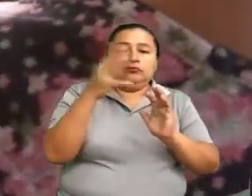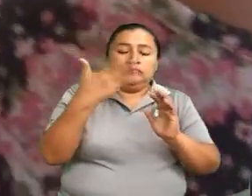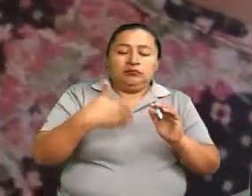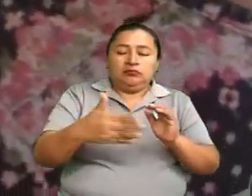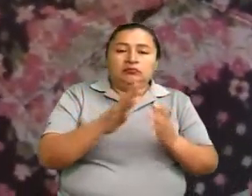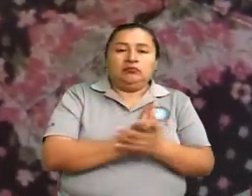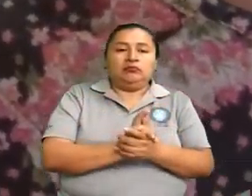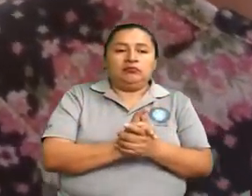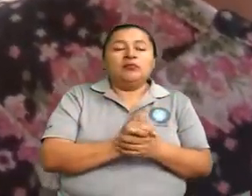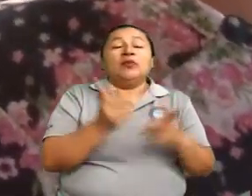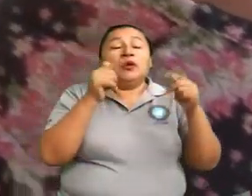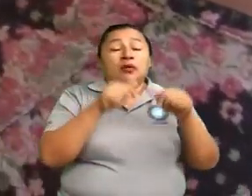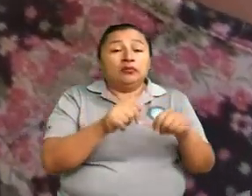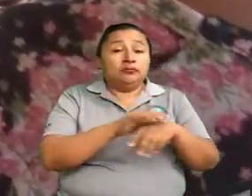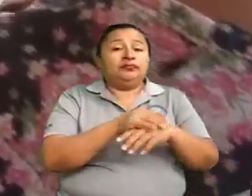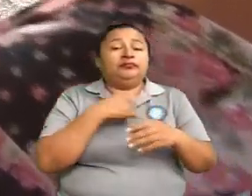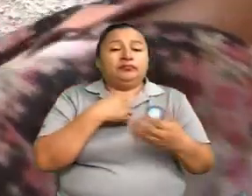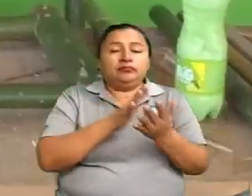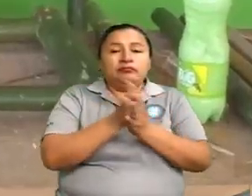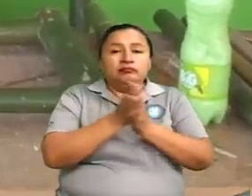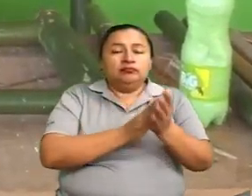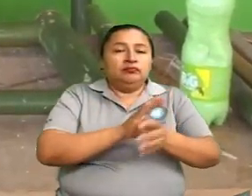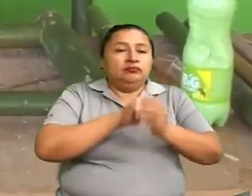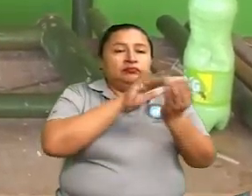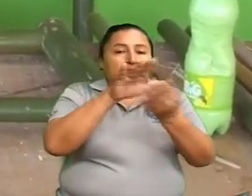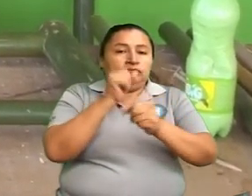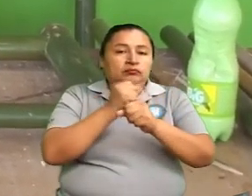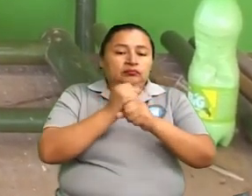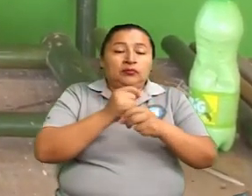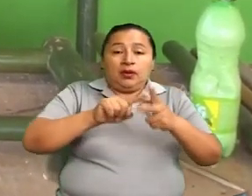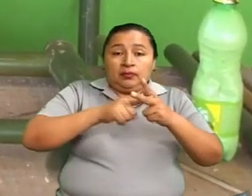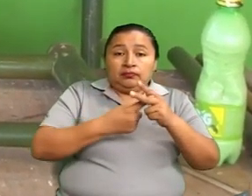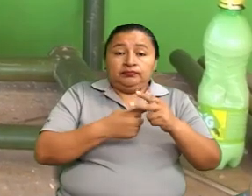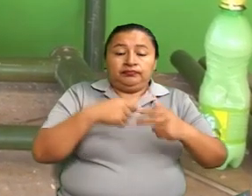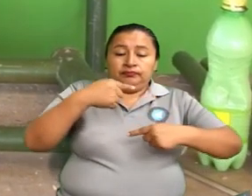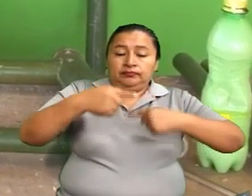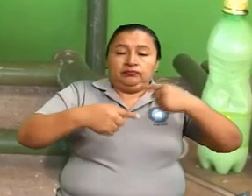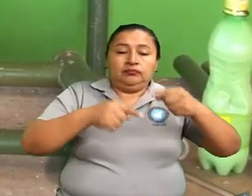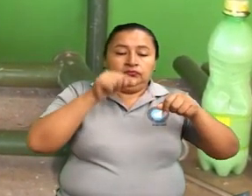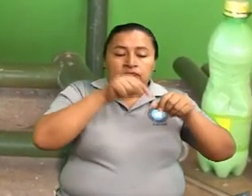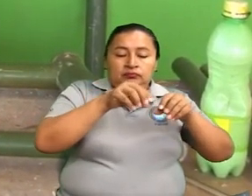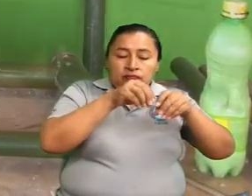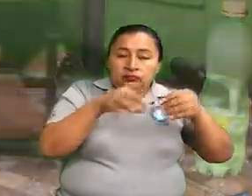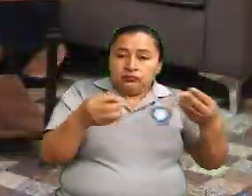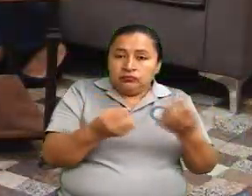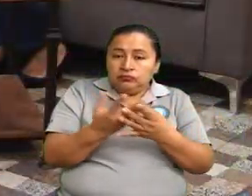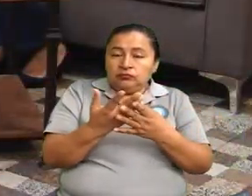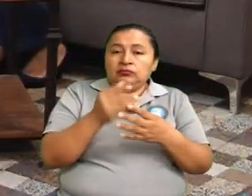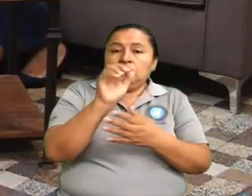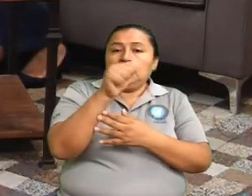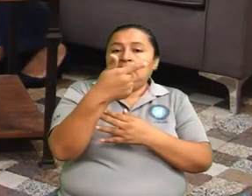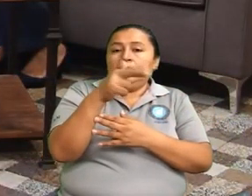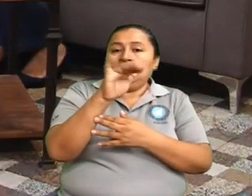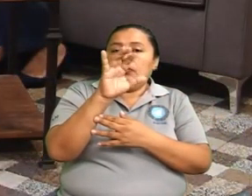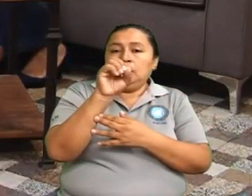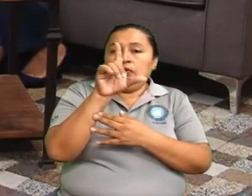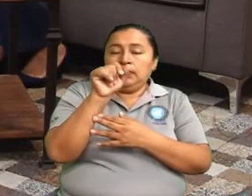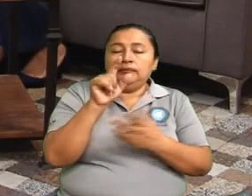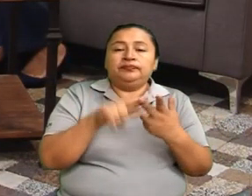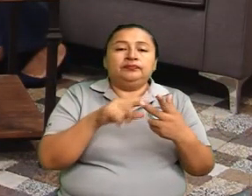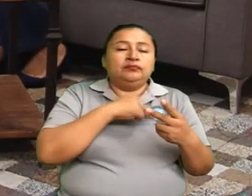Sí, ahorita nos disponemos a acompañar a los productores en todo el inicio del ciclo agrícola, ¿verdad? Seguimos acompañando la